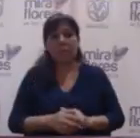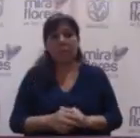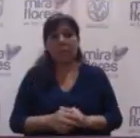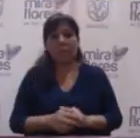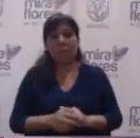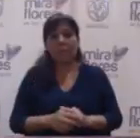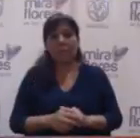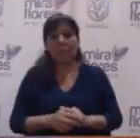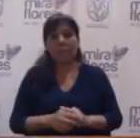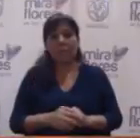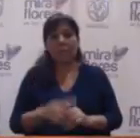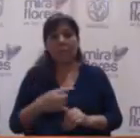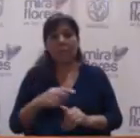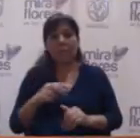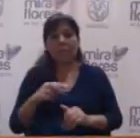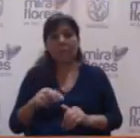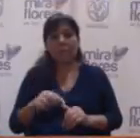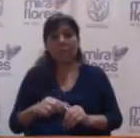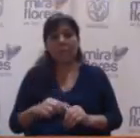Señorita Daniela Lozano Vítor.